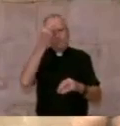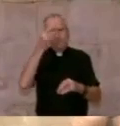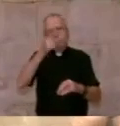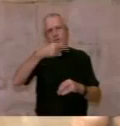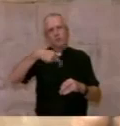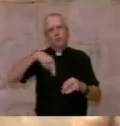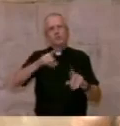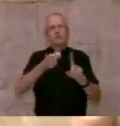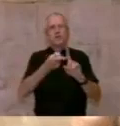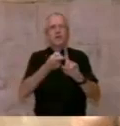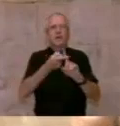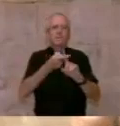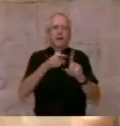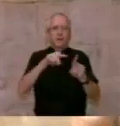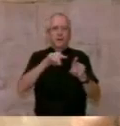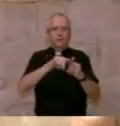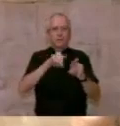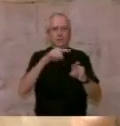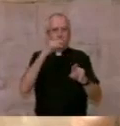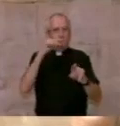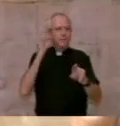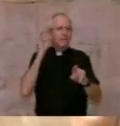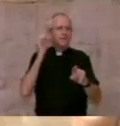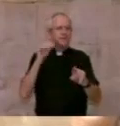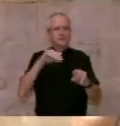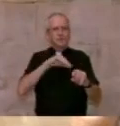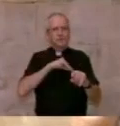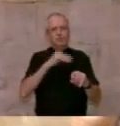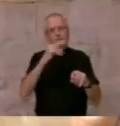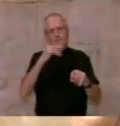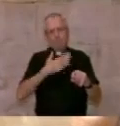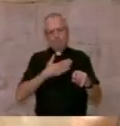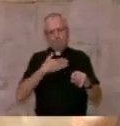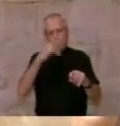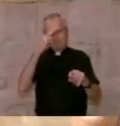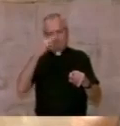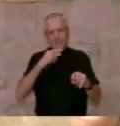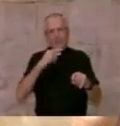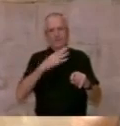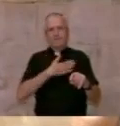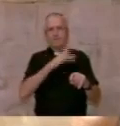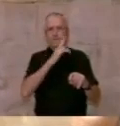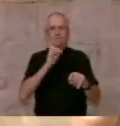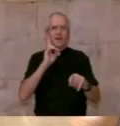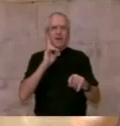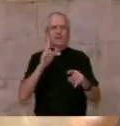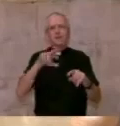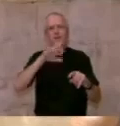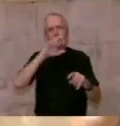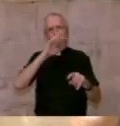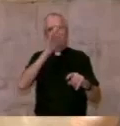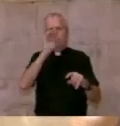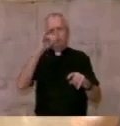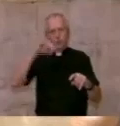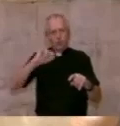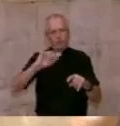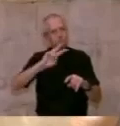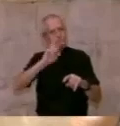renovamos nuestro compromiso, la mare Josefina, el Luis Batoni desde el cel.